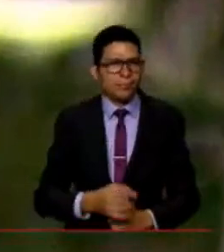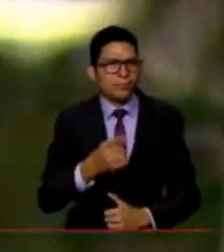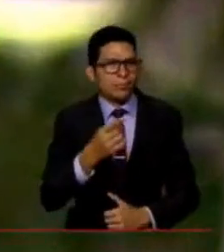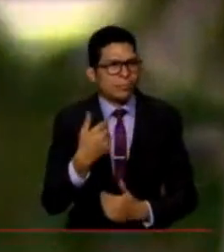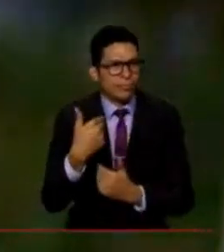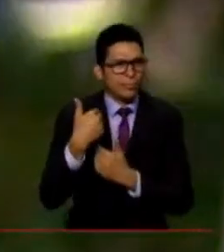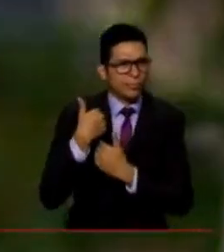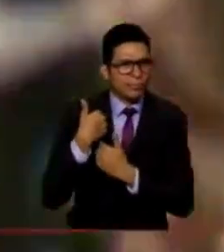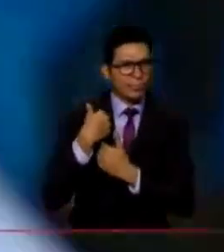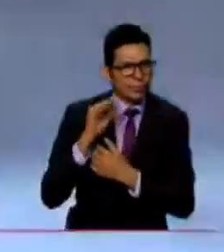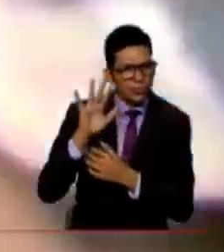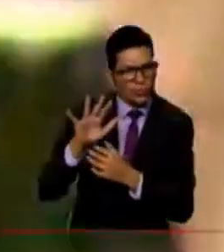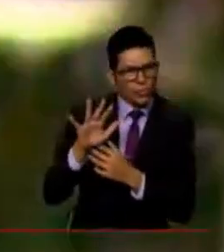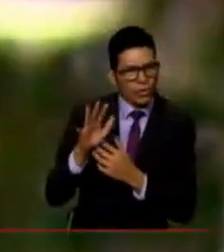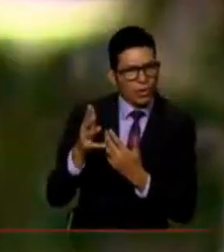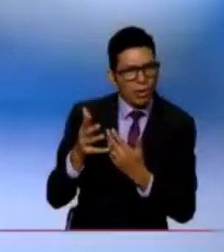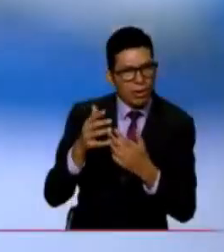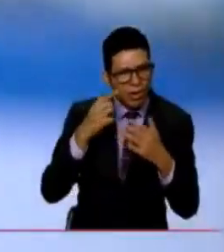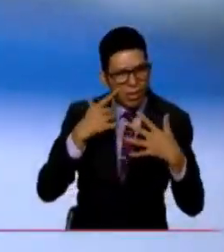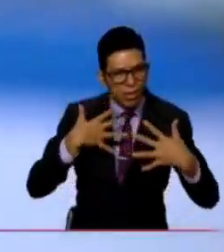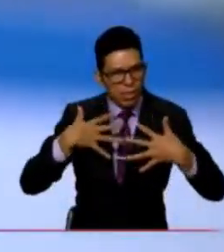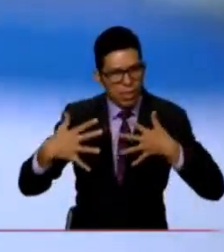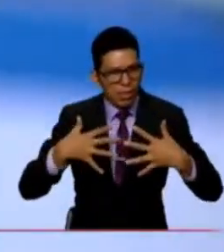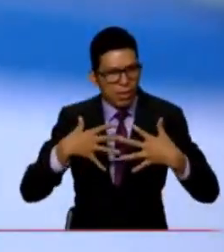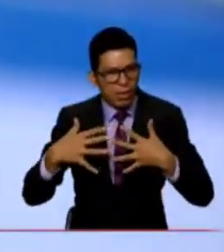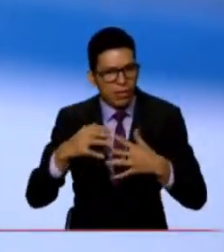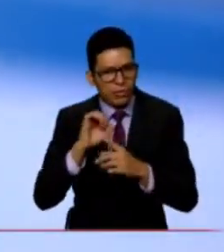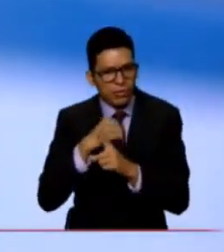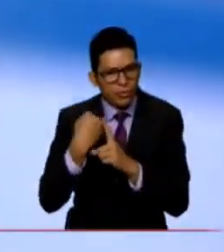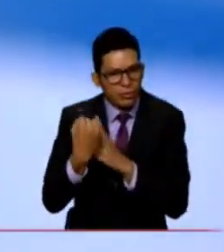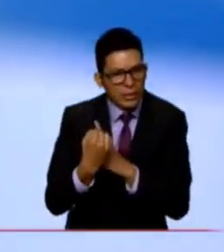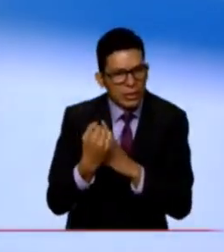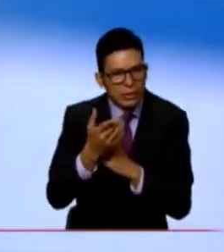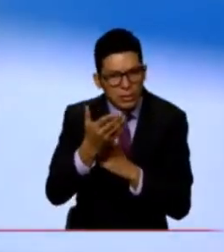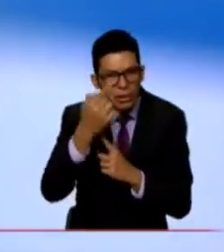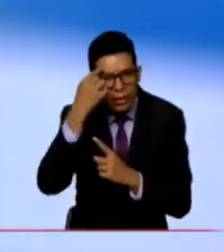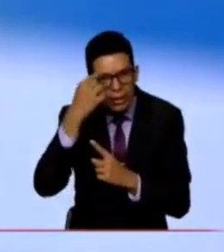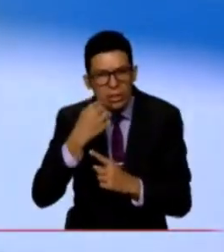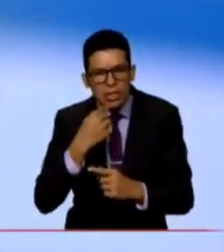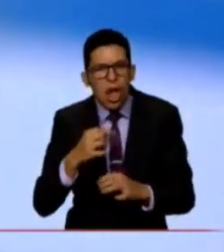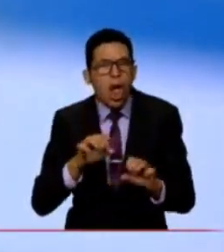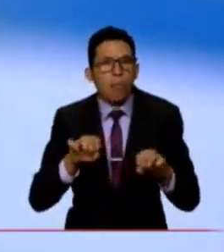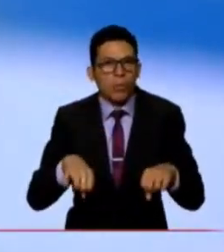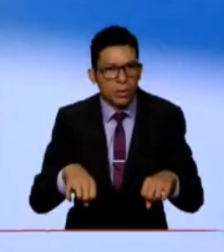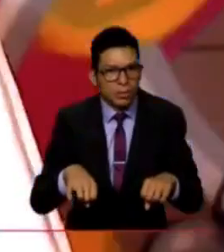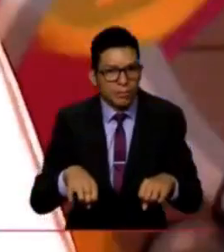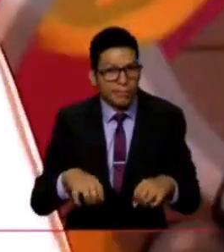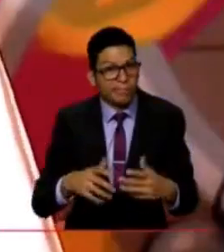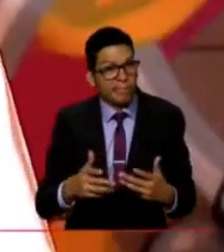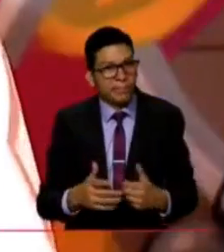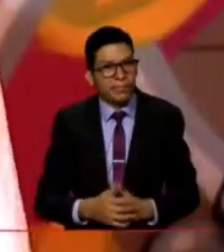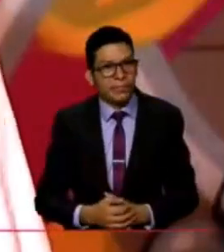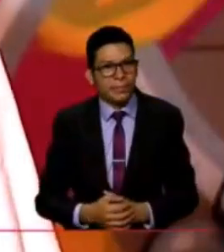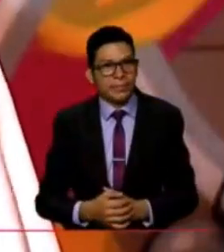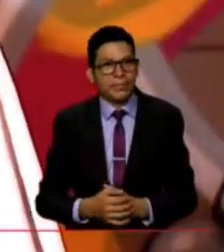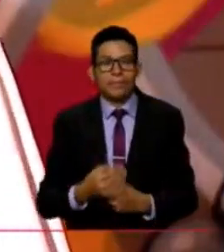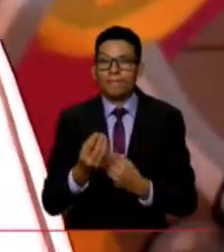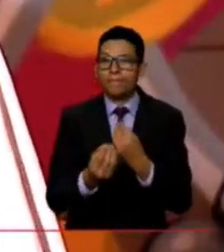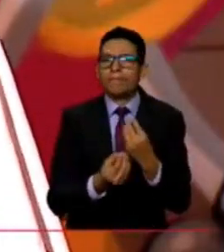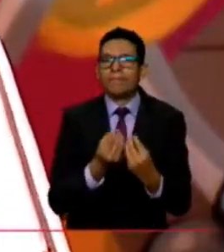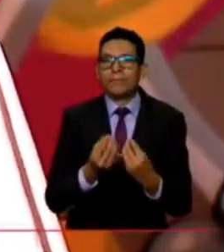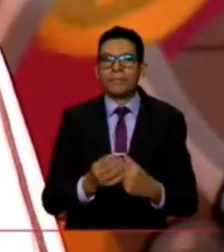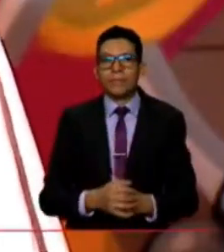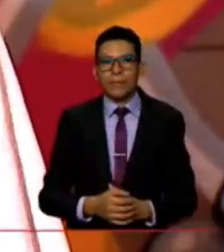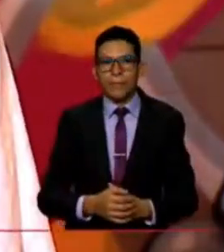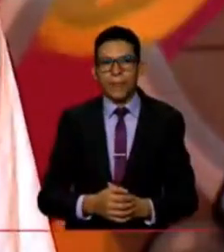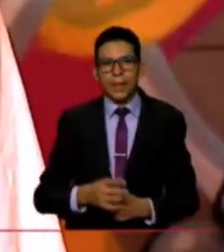la responsabilidad de este tipo de actores de la sociedad civil con manejo de las redes sociales? ¿Qué es lo que debería hacer y cómo debería tratar de